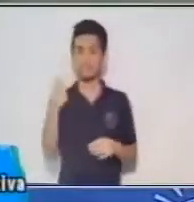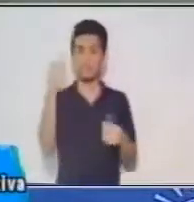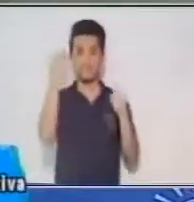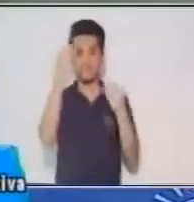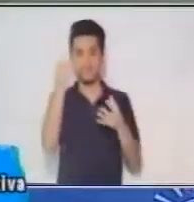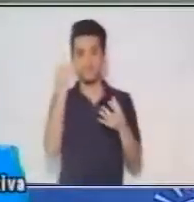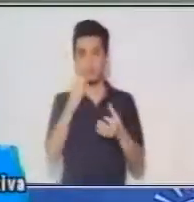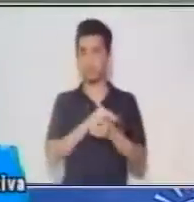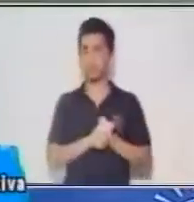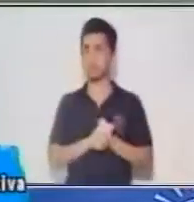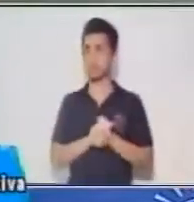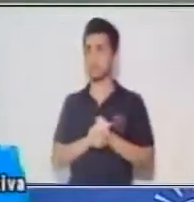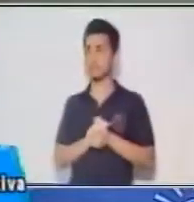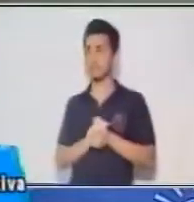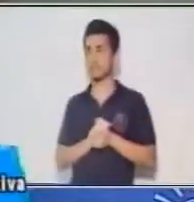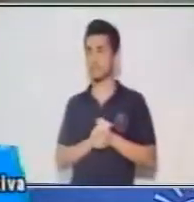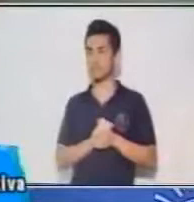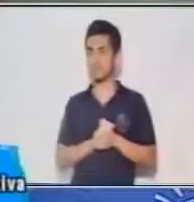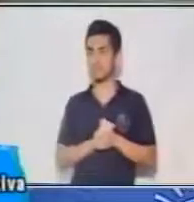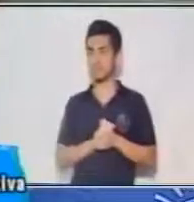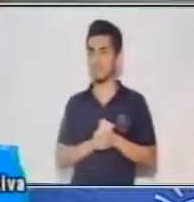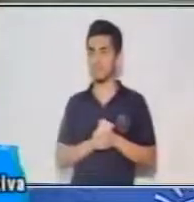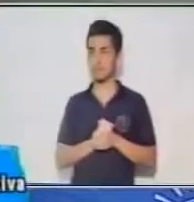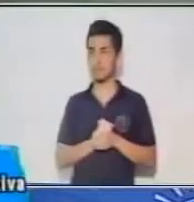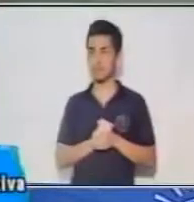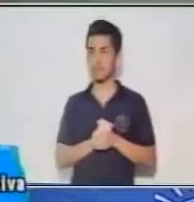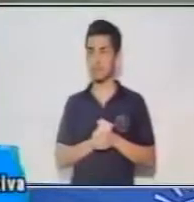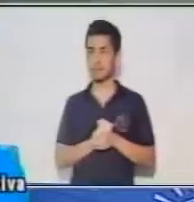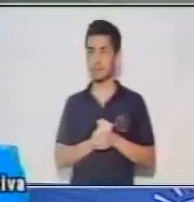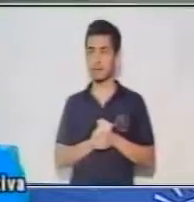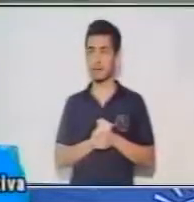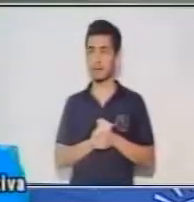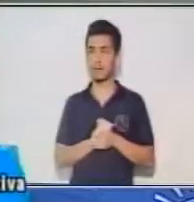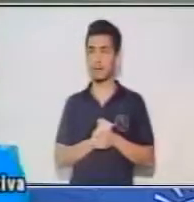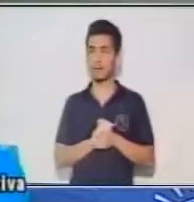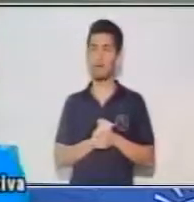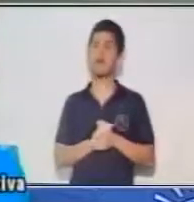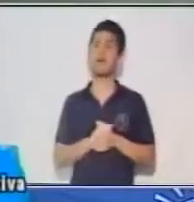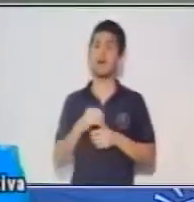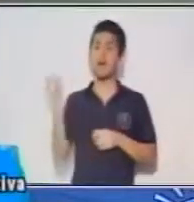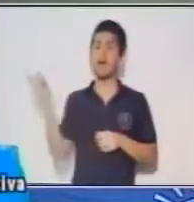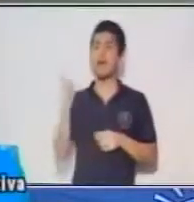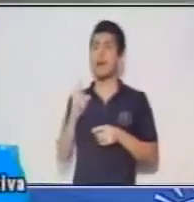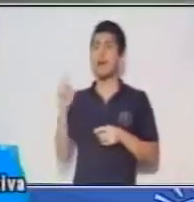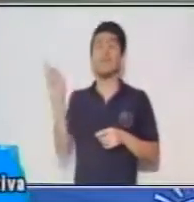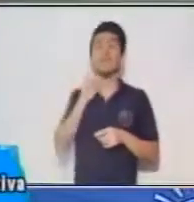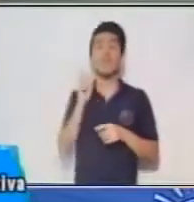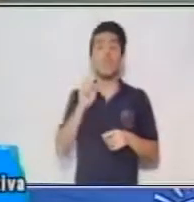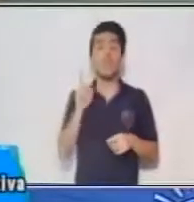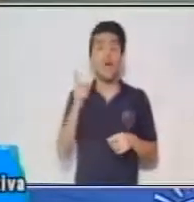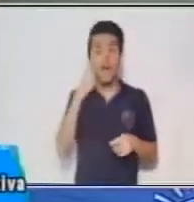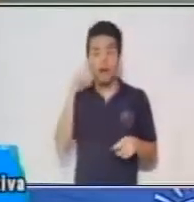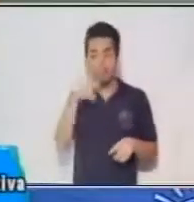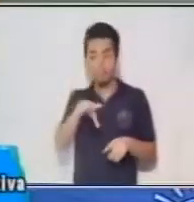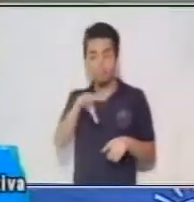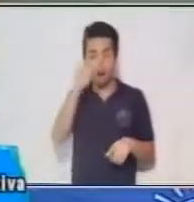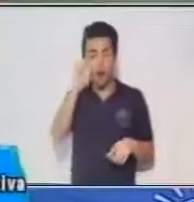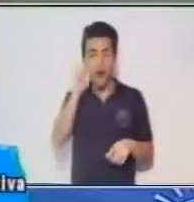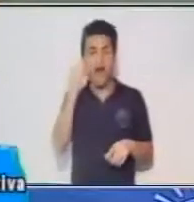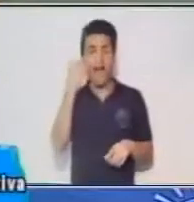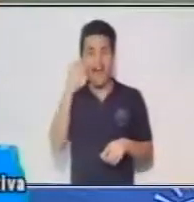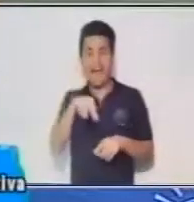informando. Entonces dice que esto lo voy a encontrar en periódicos, enciclopedias,